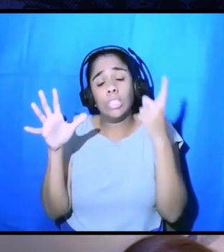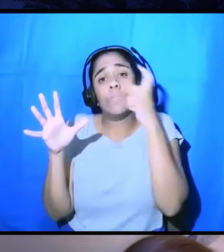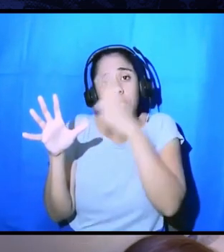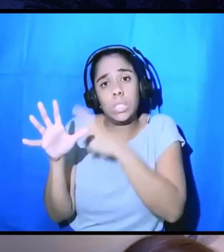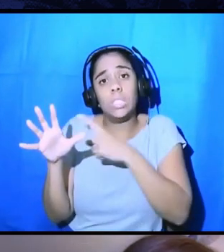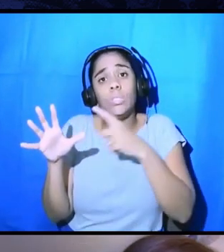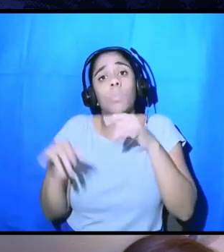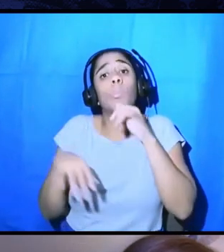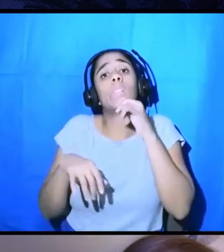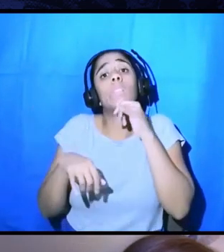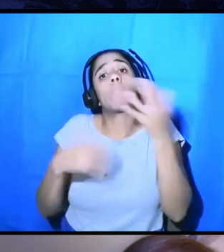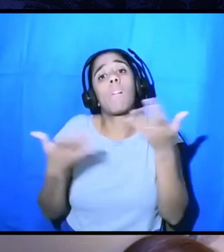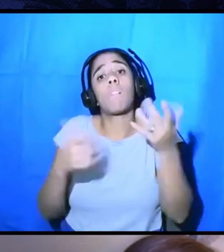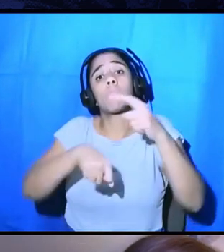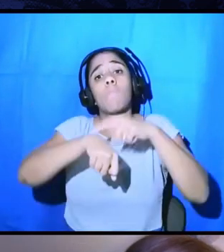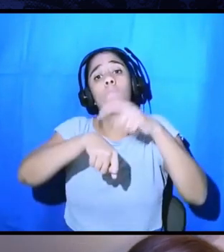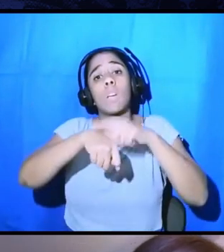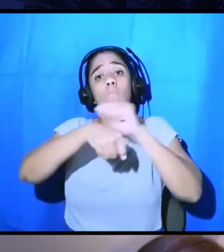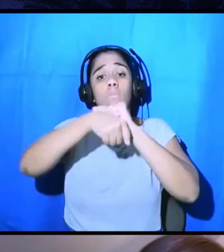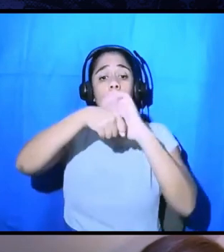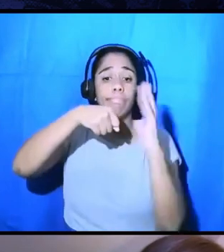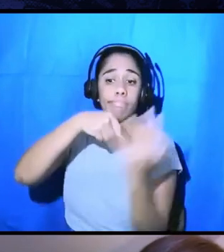catástrofe del presente entonces